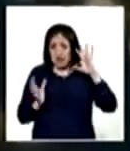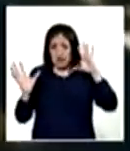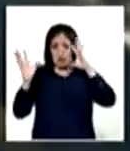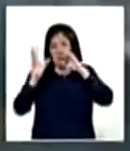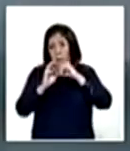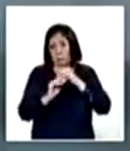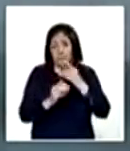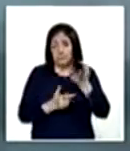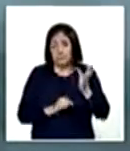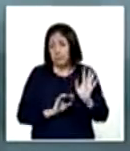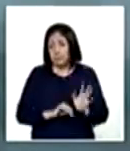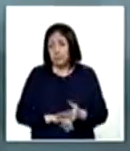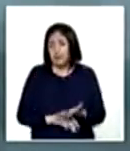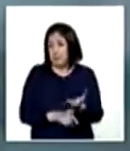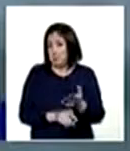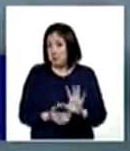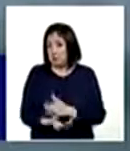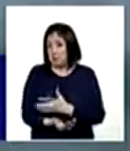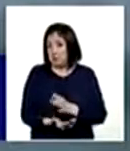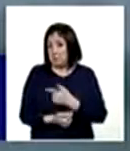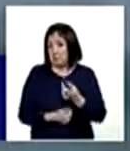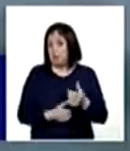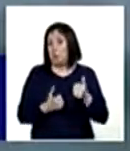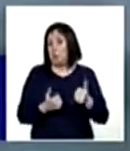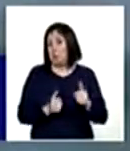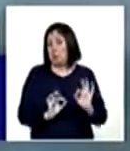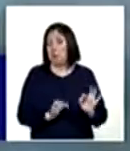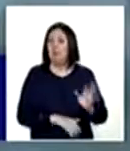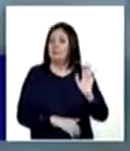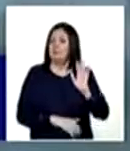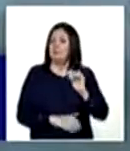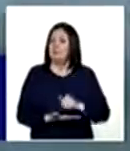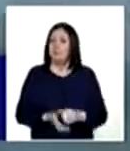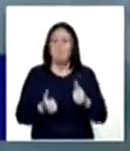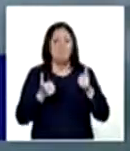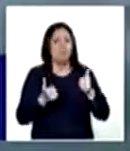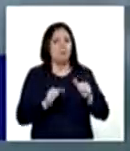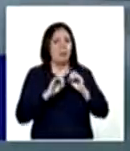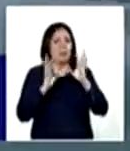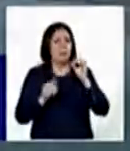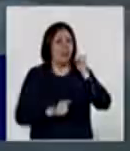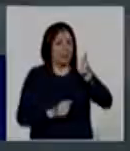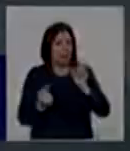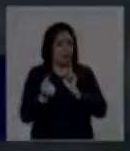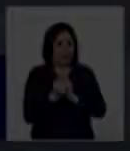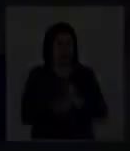Canción La Noche Tan Buena, nos tenemos. Sí, es que tengan un muy buen día, nos vemos el día de mañana.